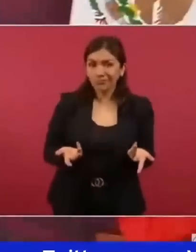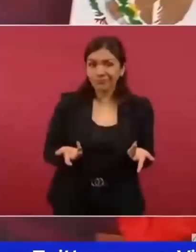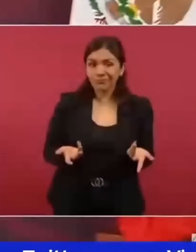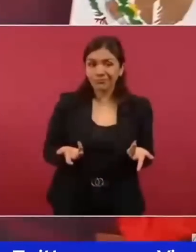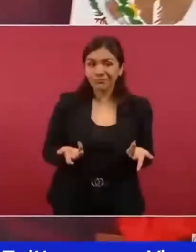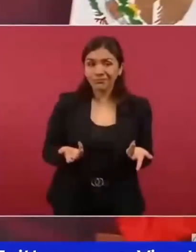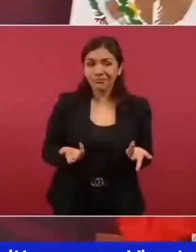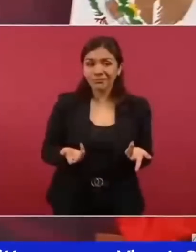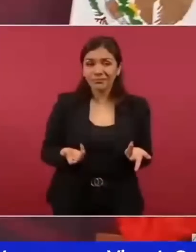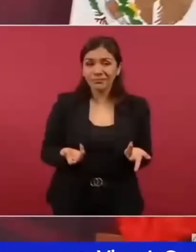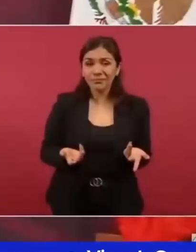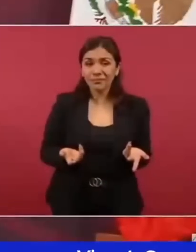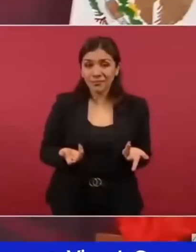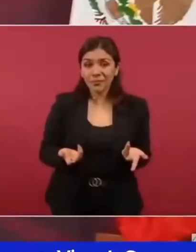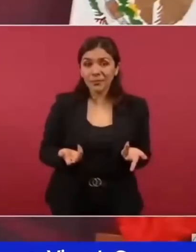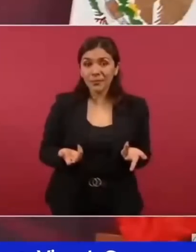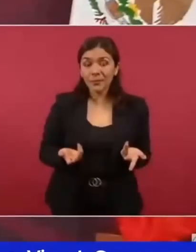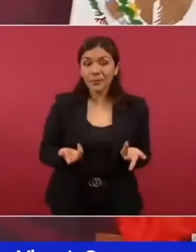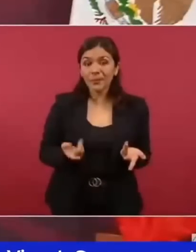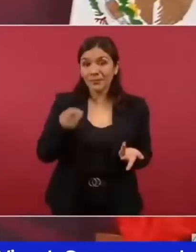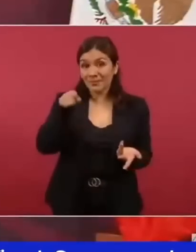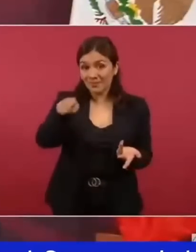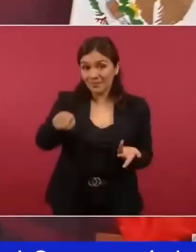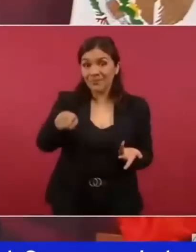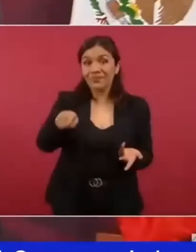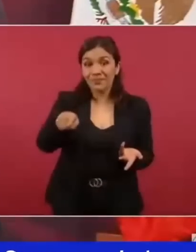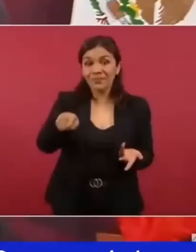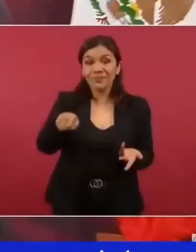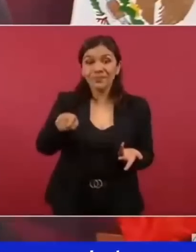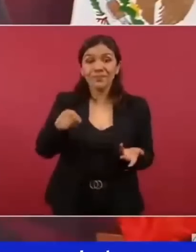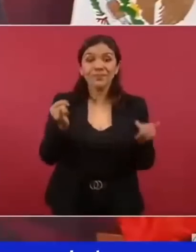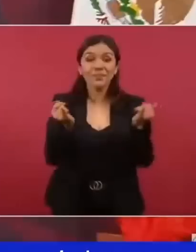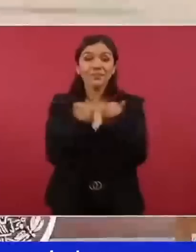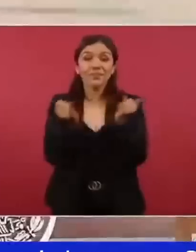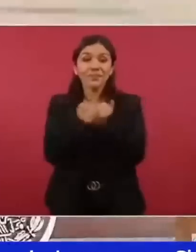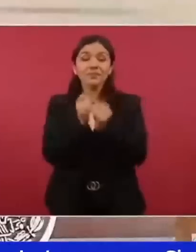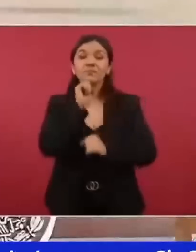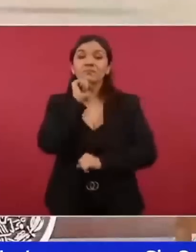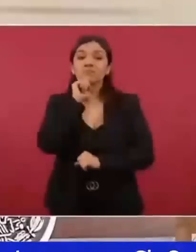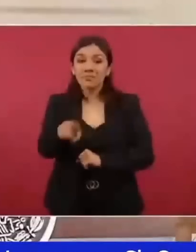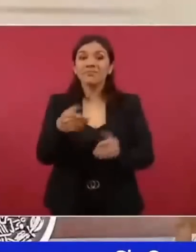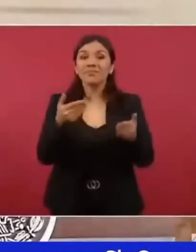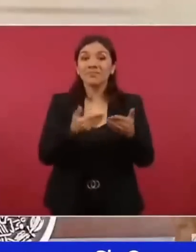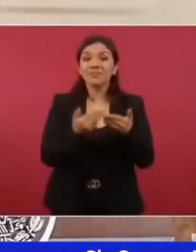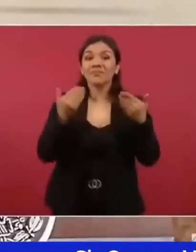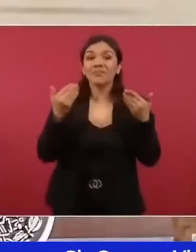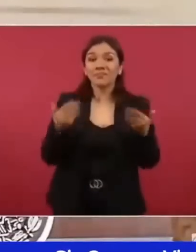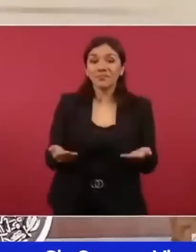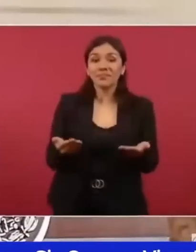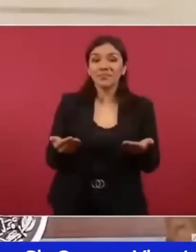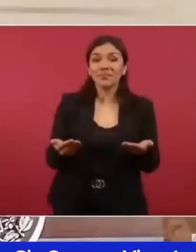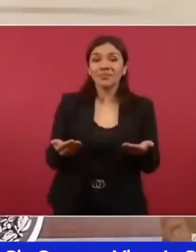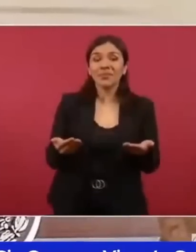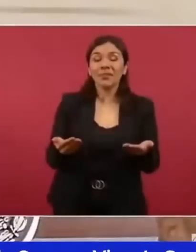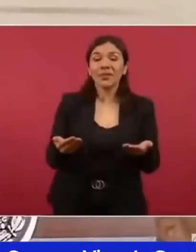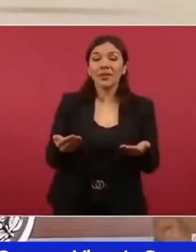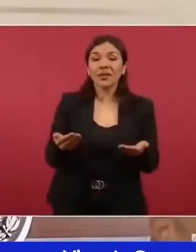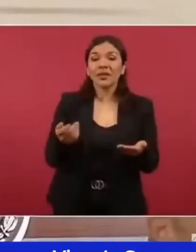Muchísima. Es más, ahí está el que también ahora es